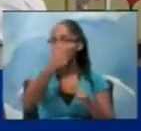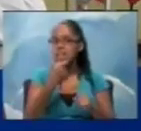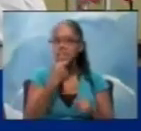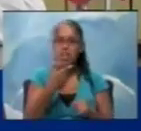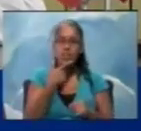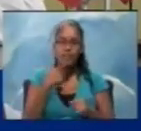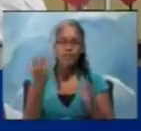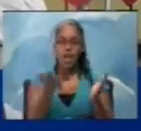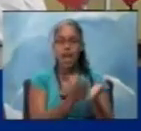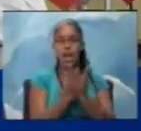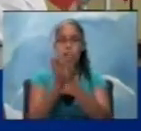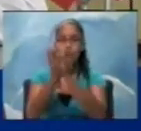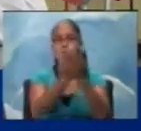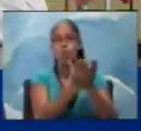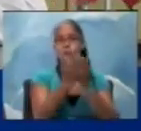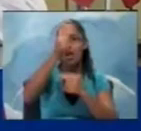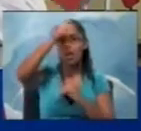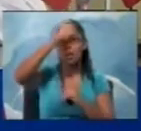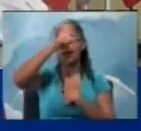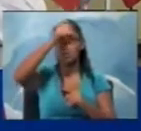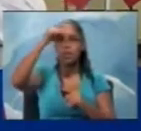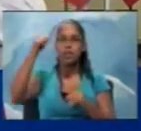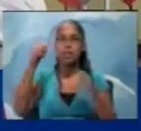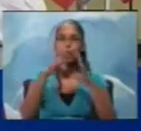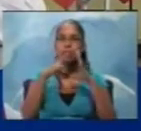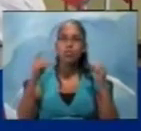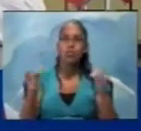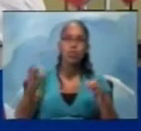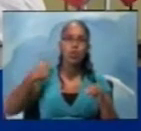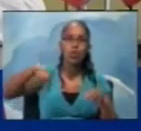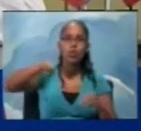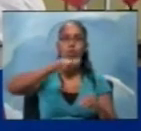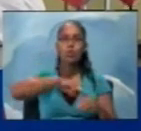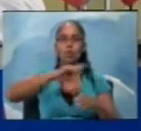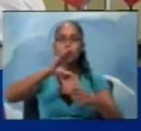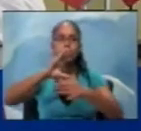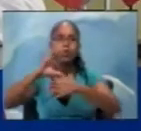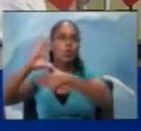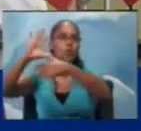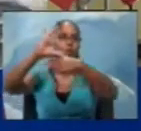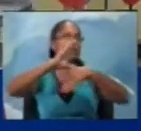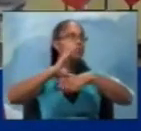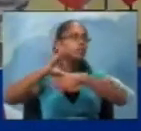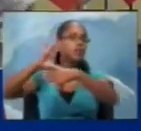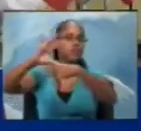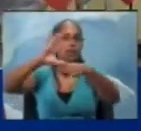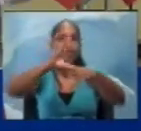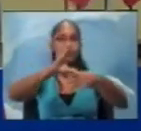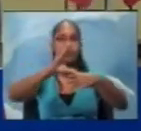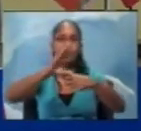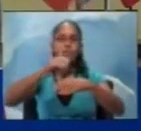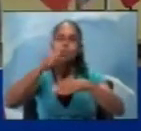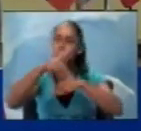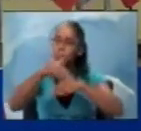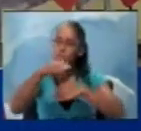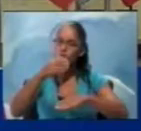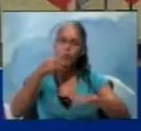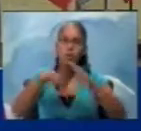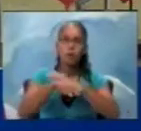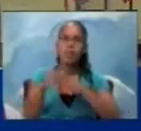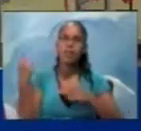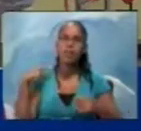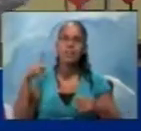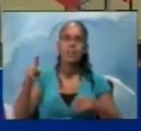escuelas dominicales en todo nuestro continente. Gloria a Dios. Pronto vamos a tener